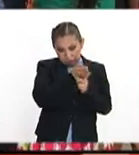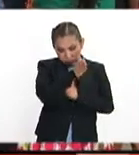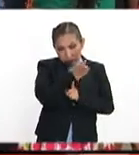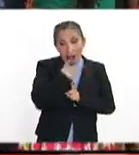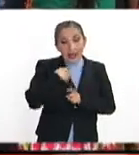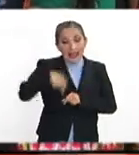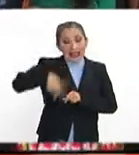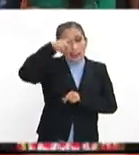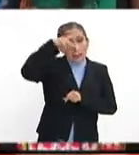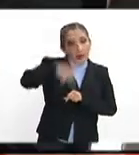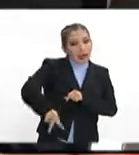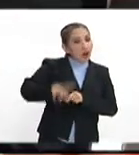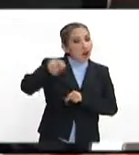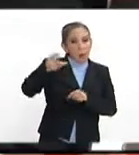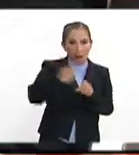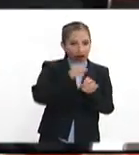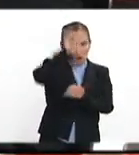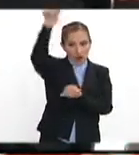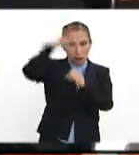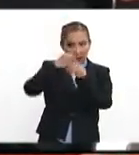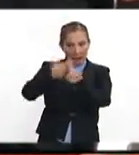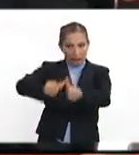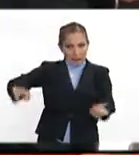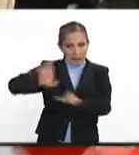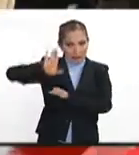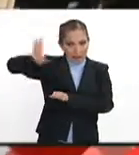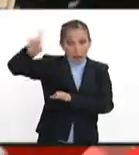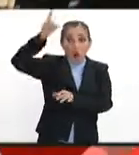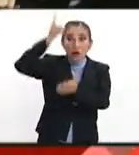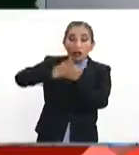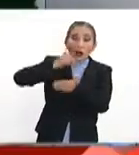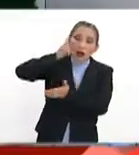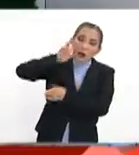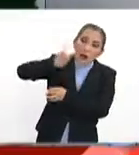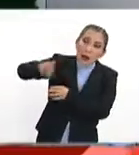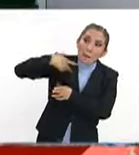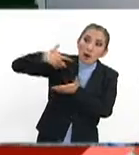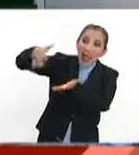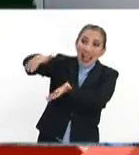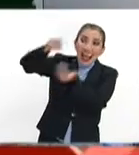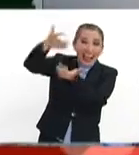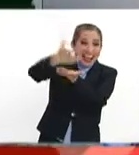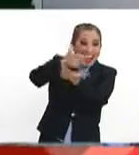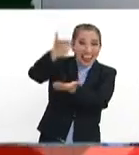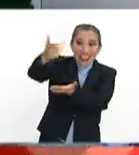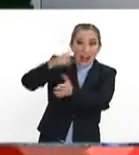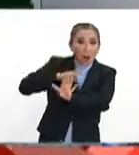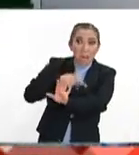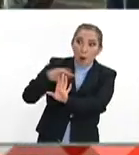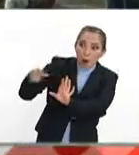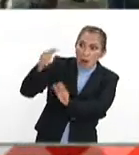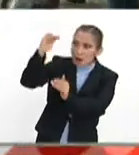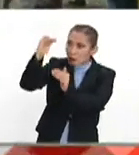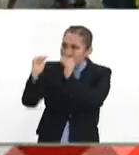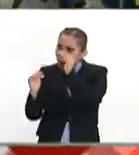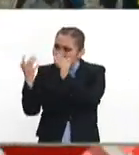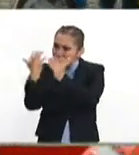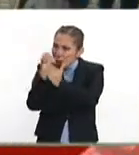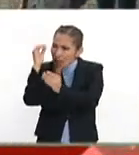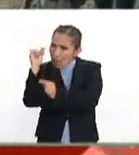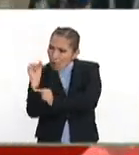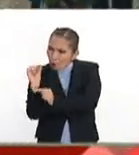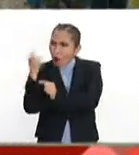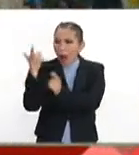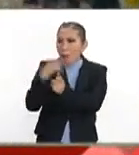En México no sucede como en otros países que únicamente a partir del ingreso, quien esté por debajo de los ingresos